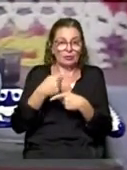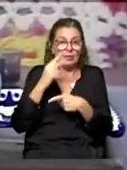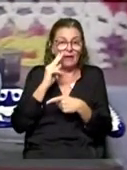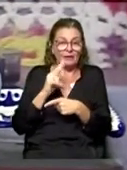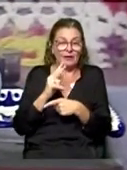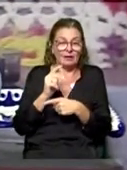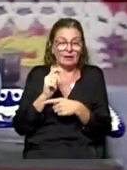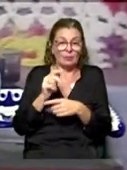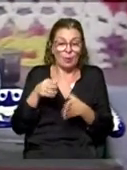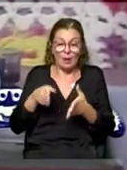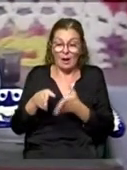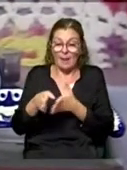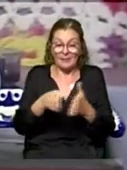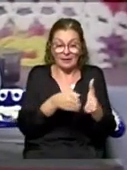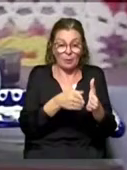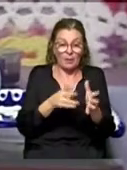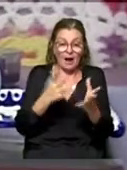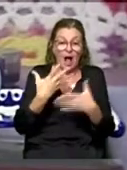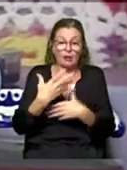algún camino para ayudarlo.